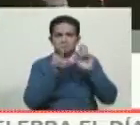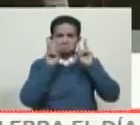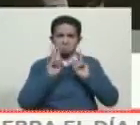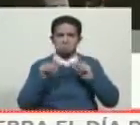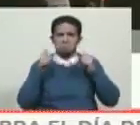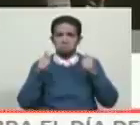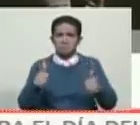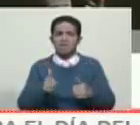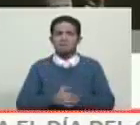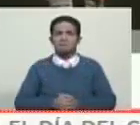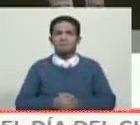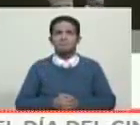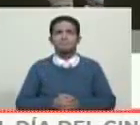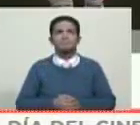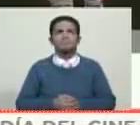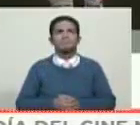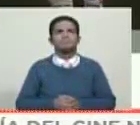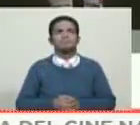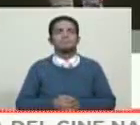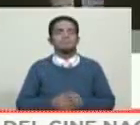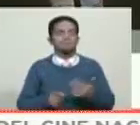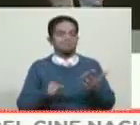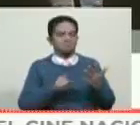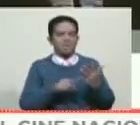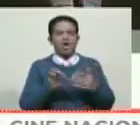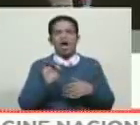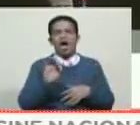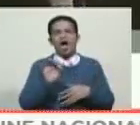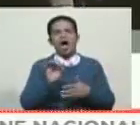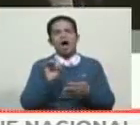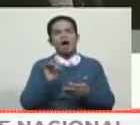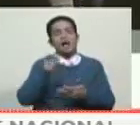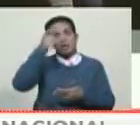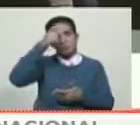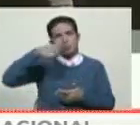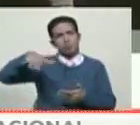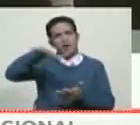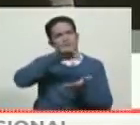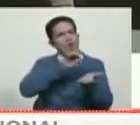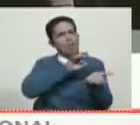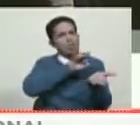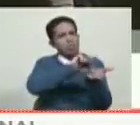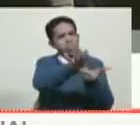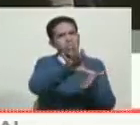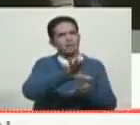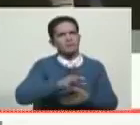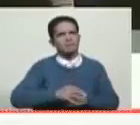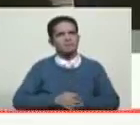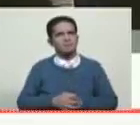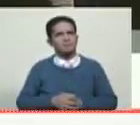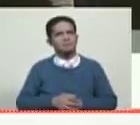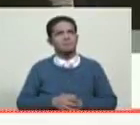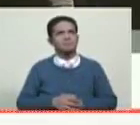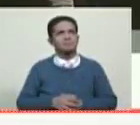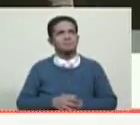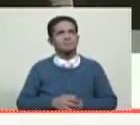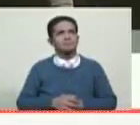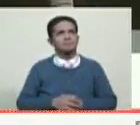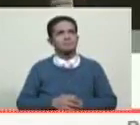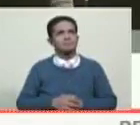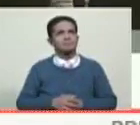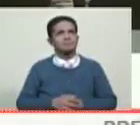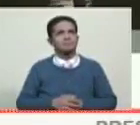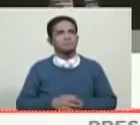Así como la revocatoria o la revocación popular de su mandato. Eso es